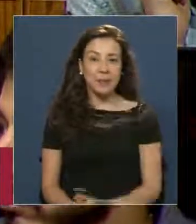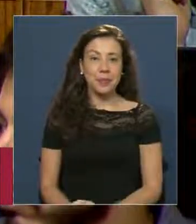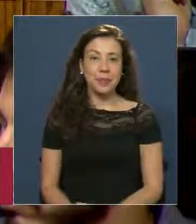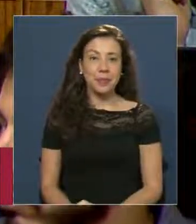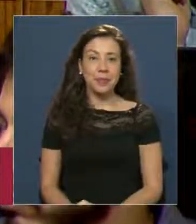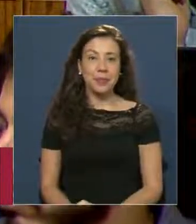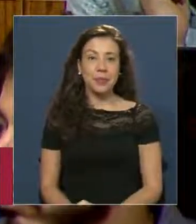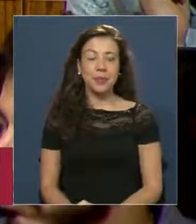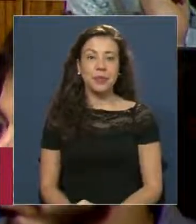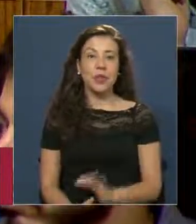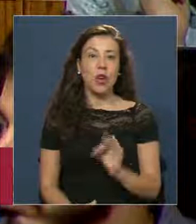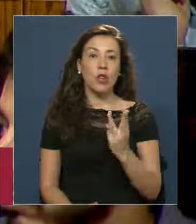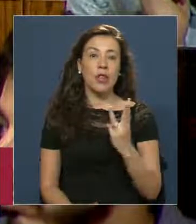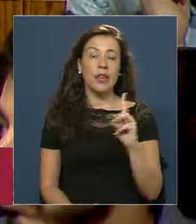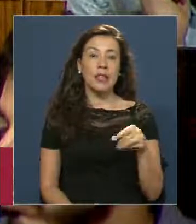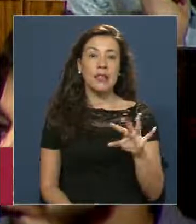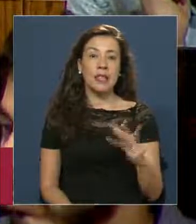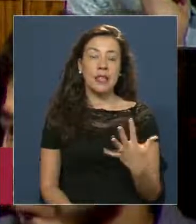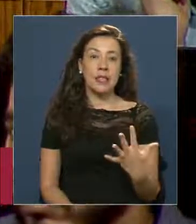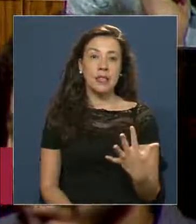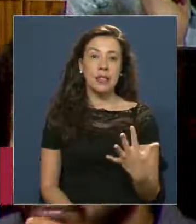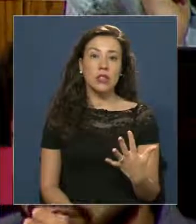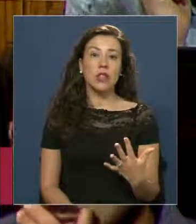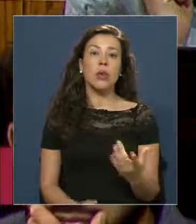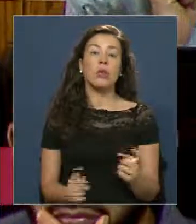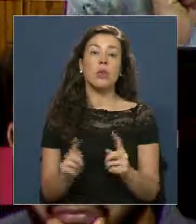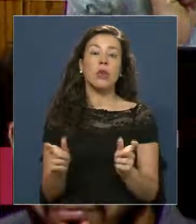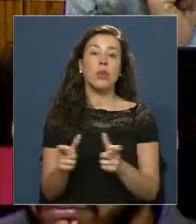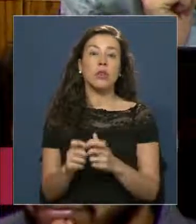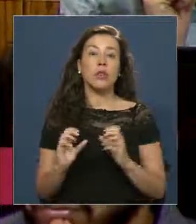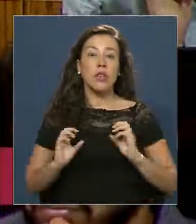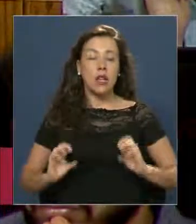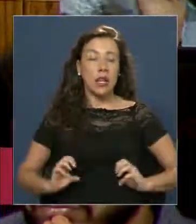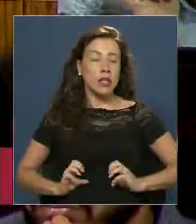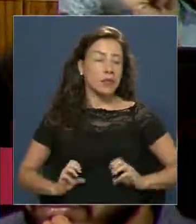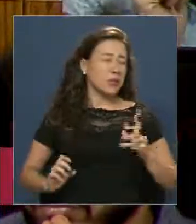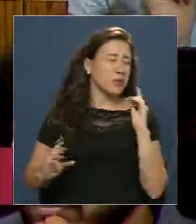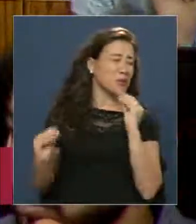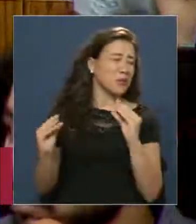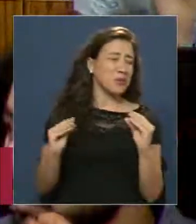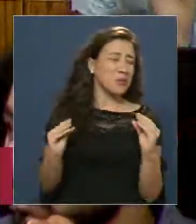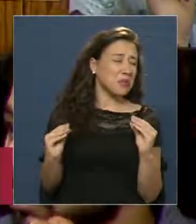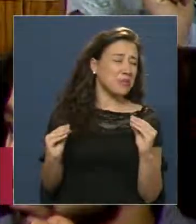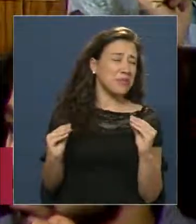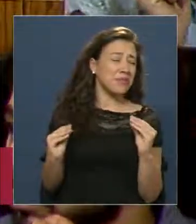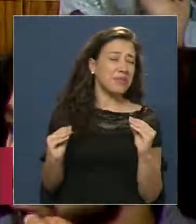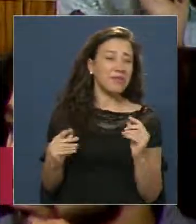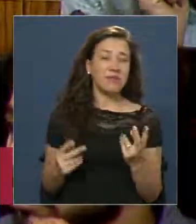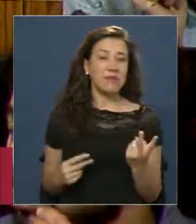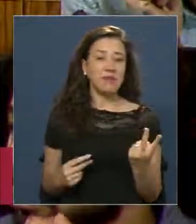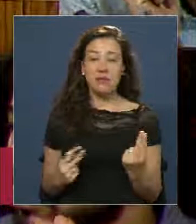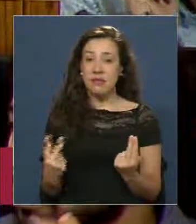de quórum de 3/5 o 2/3, según la Comisión de Ética, porque esto lo analizamos por harto tiempo,